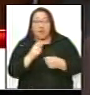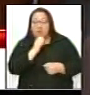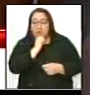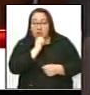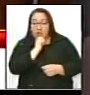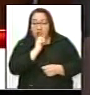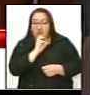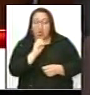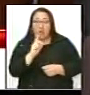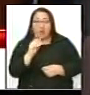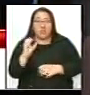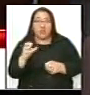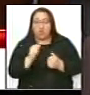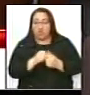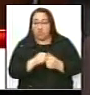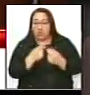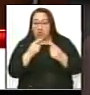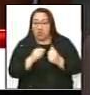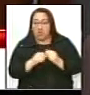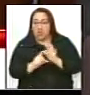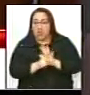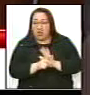obras se realizó conforme a ley.